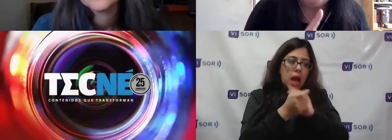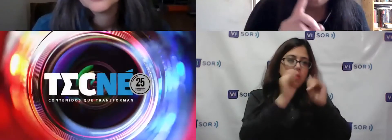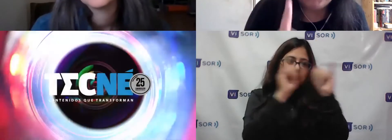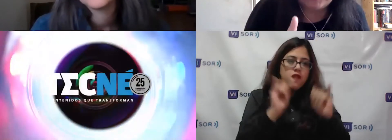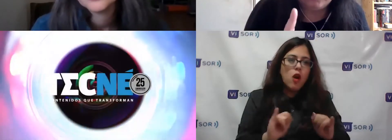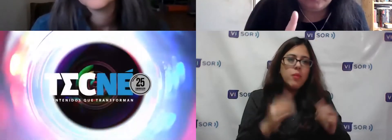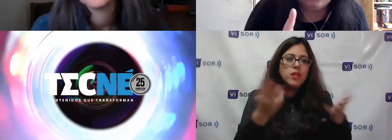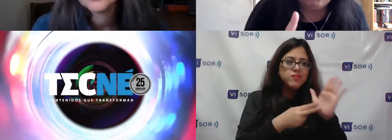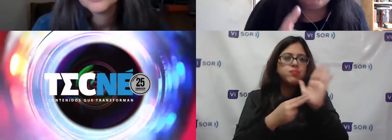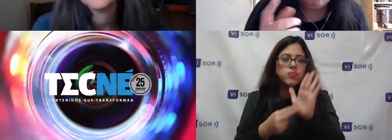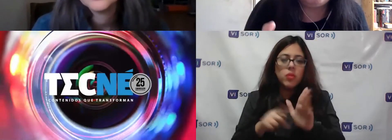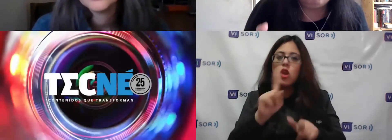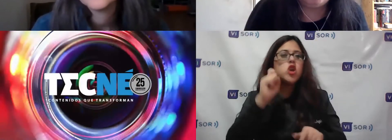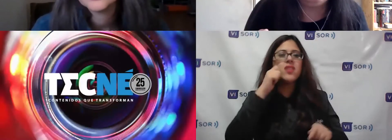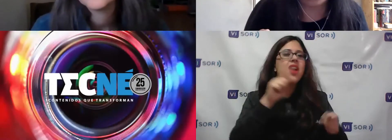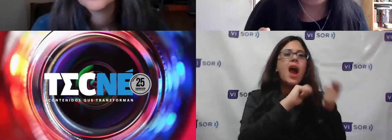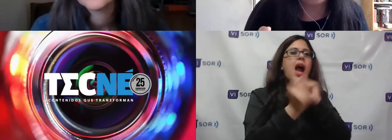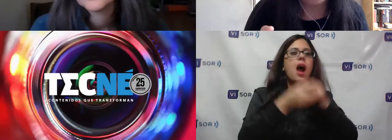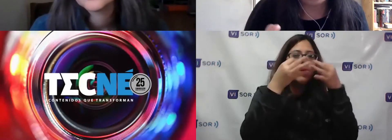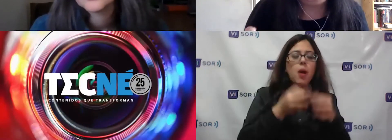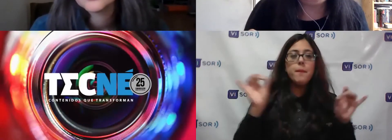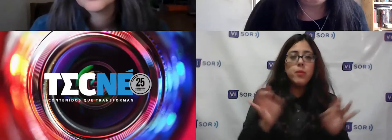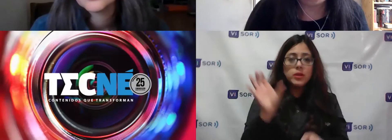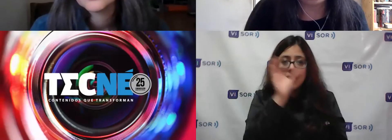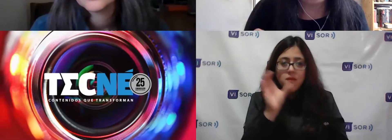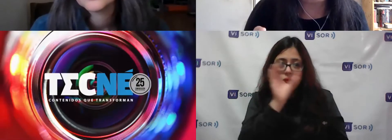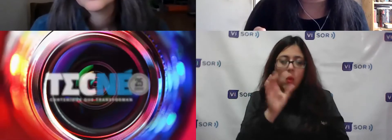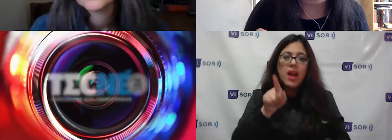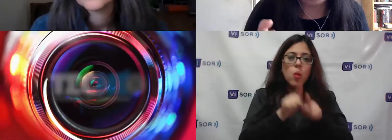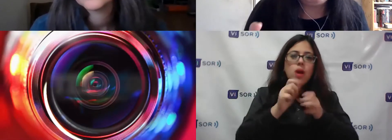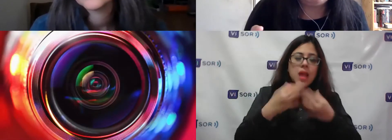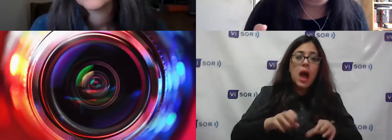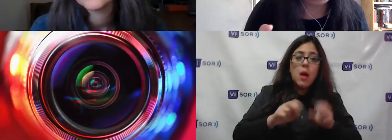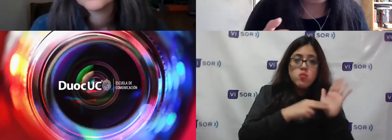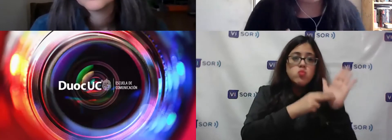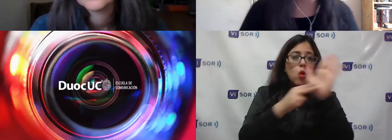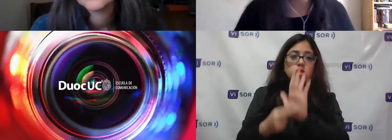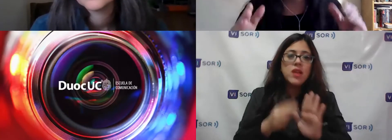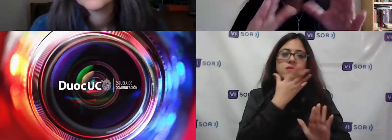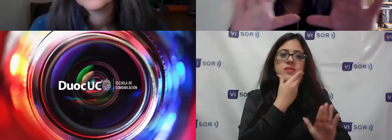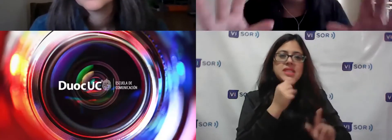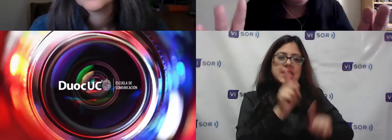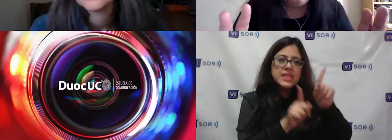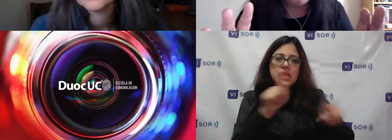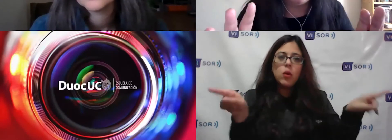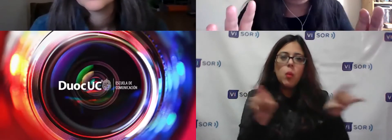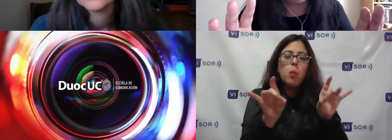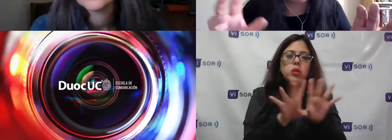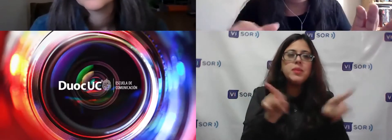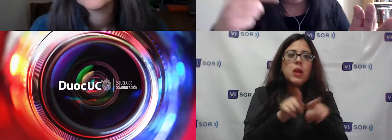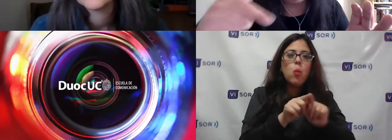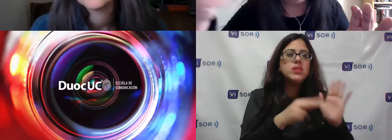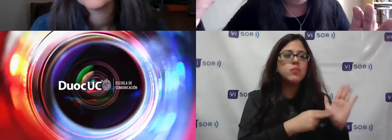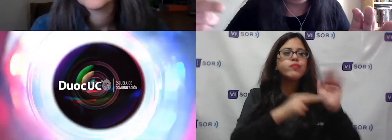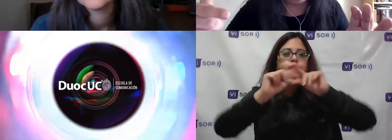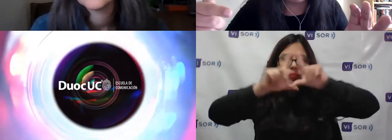exactamente cambiar a lo mejor no está buscando expresar la belleza de algo y pensar en hacer a través de mostrar la pintura en cuando